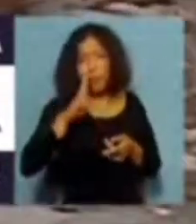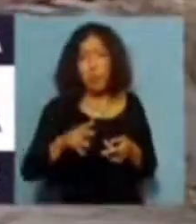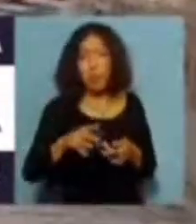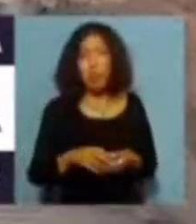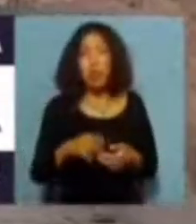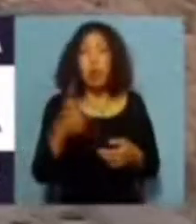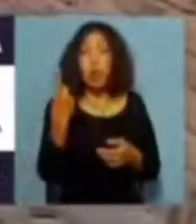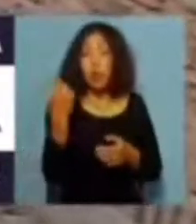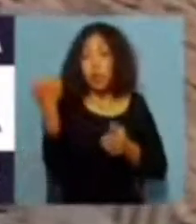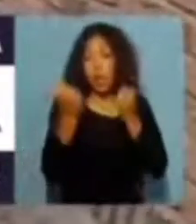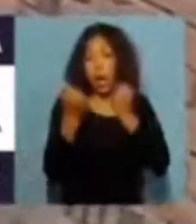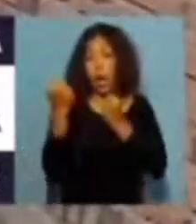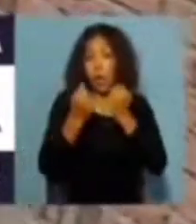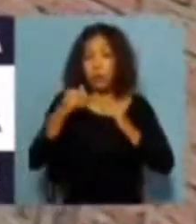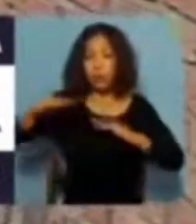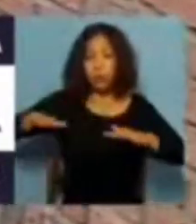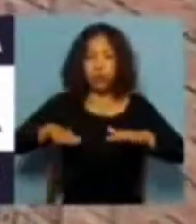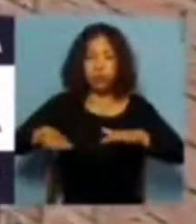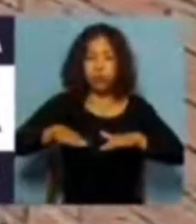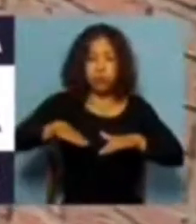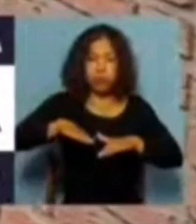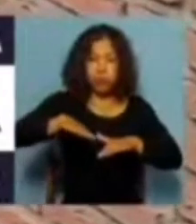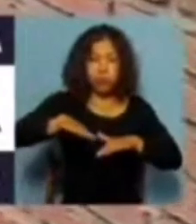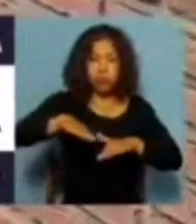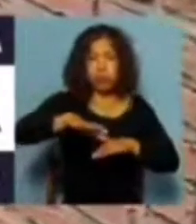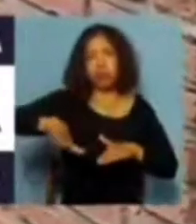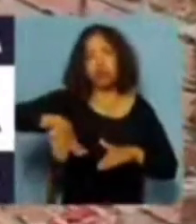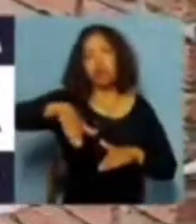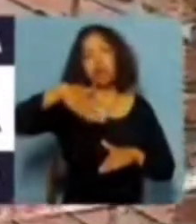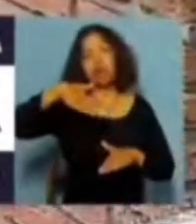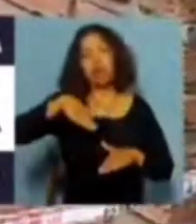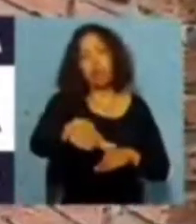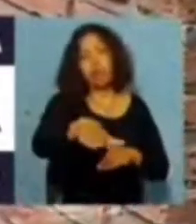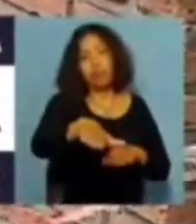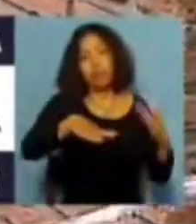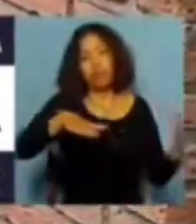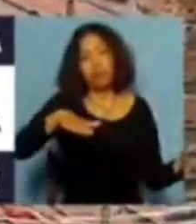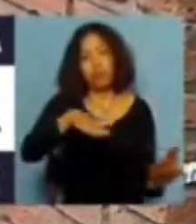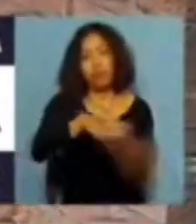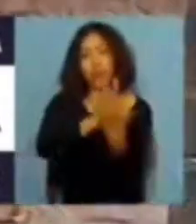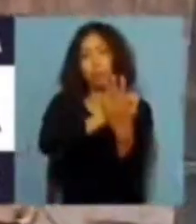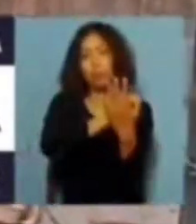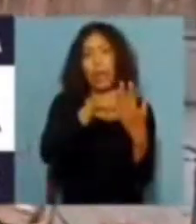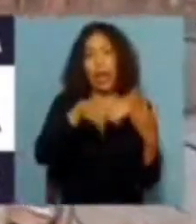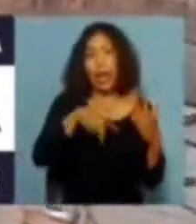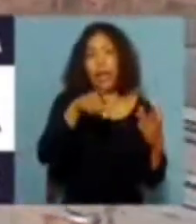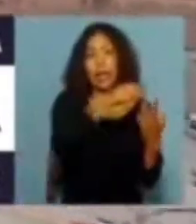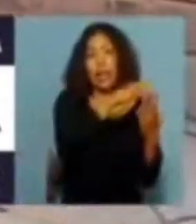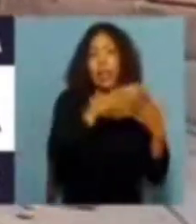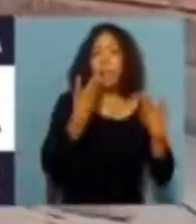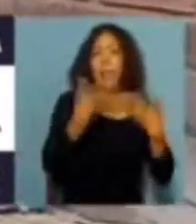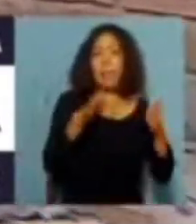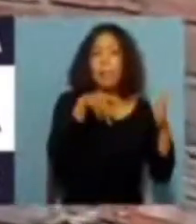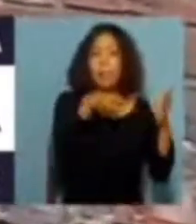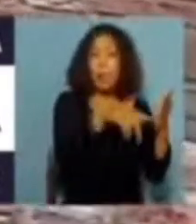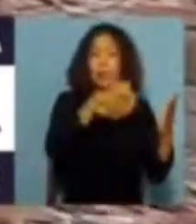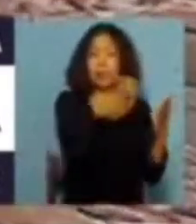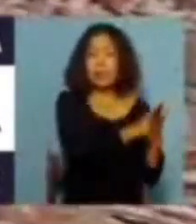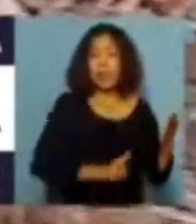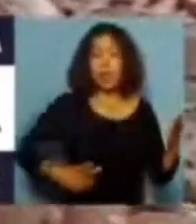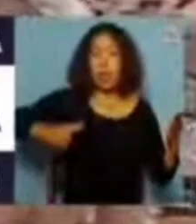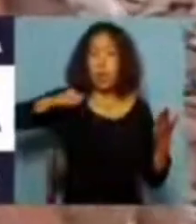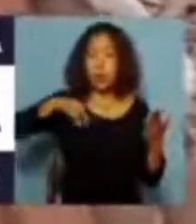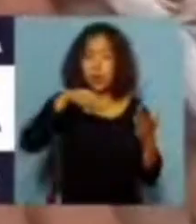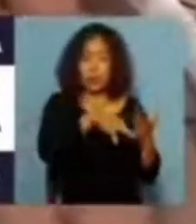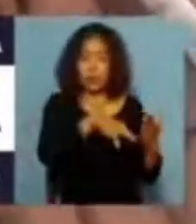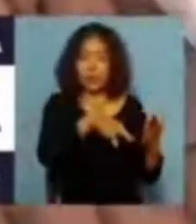vehículo habría perdido la estabilidad o el control y posteriormente choca en el ingreso de la fachada, ¿no?, a la